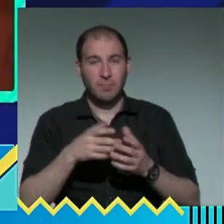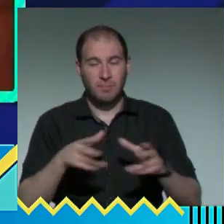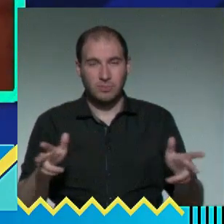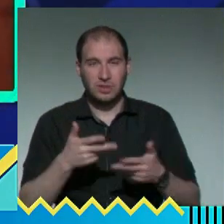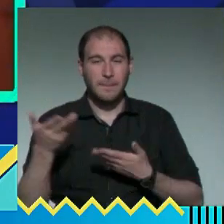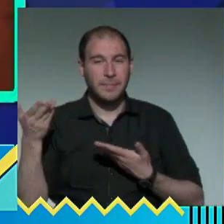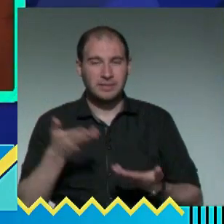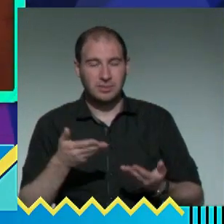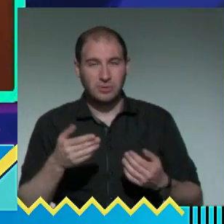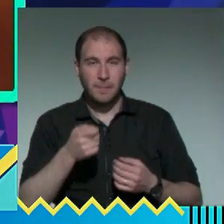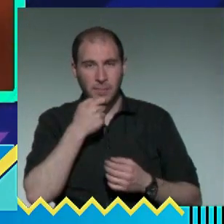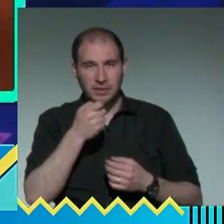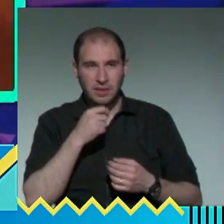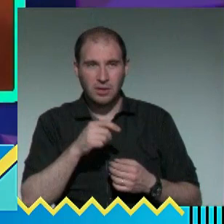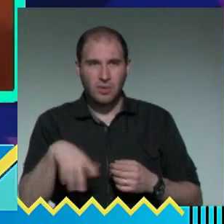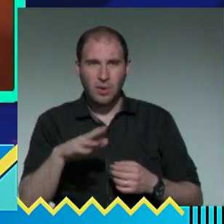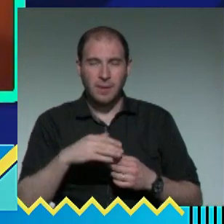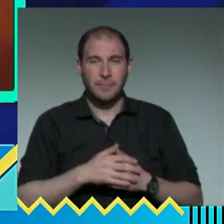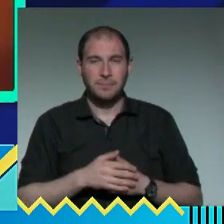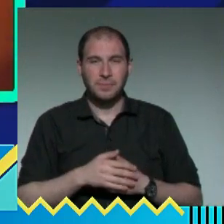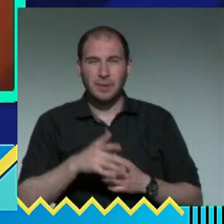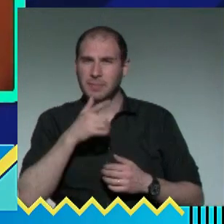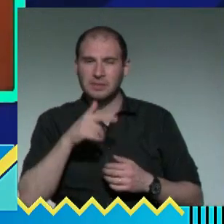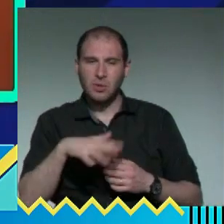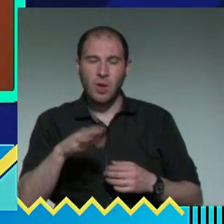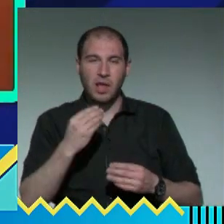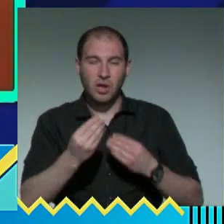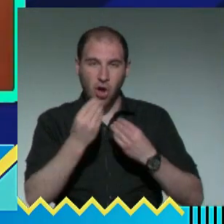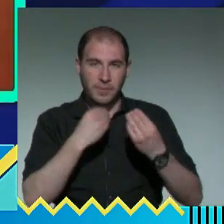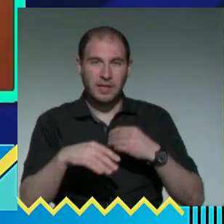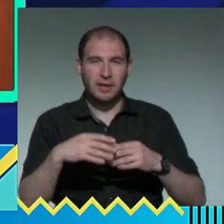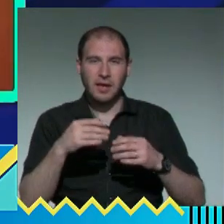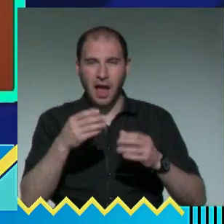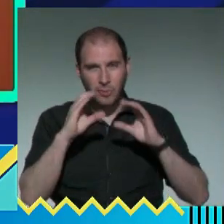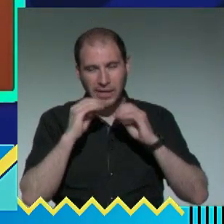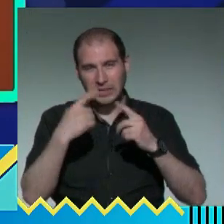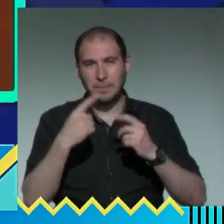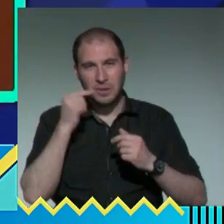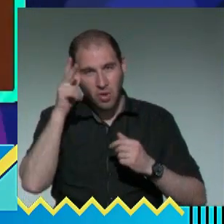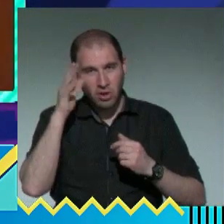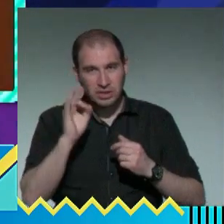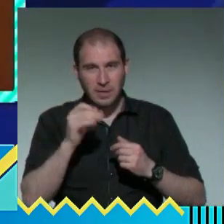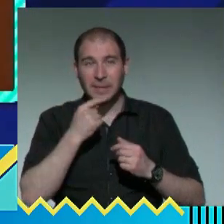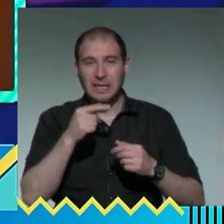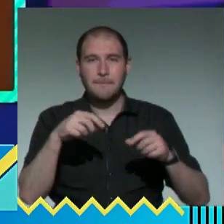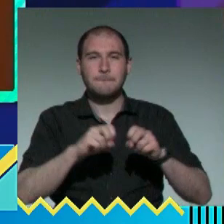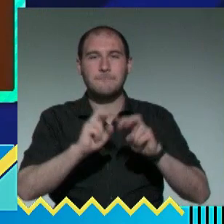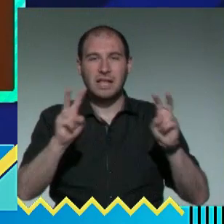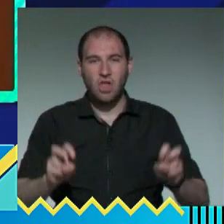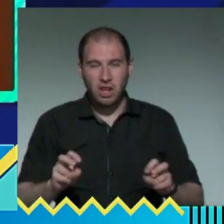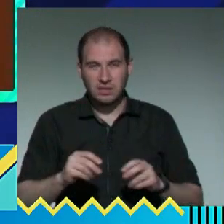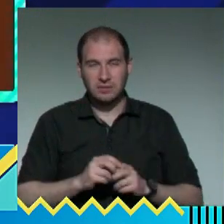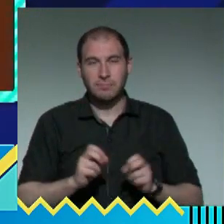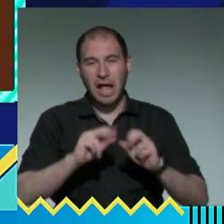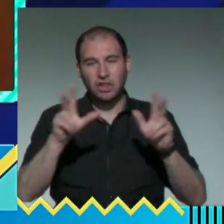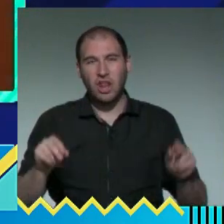la presentación para la prensa fue en un Pampernick, uh-huh. que era como un local de comida rápida de la década del 80, que es como un McDonald's. Entonces los